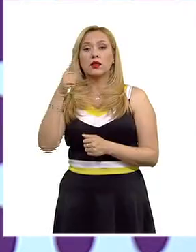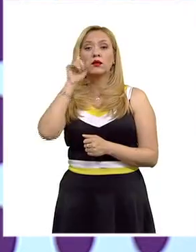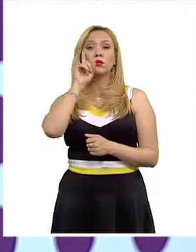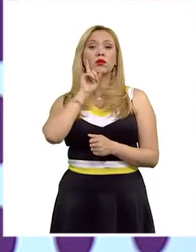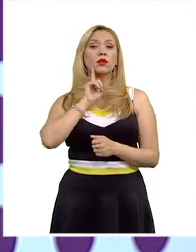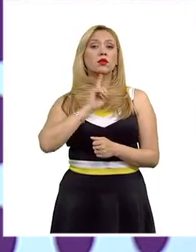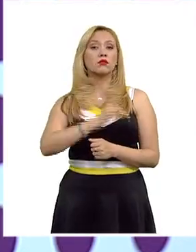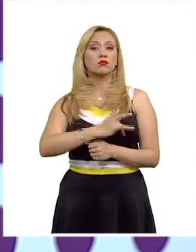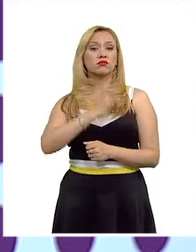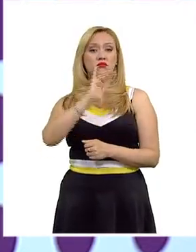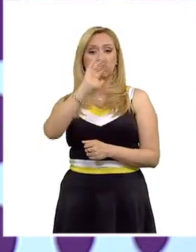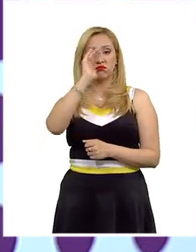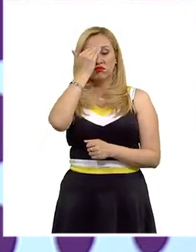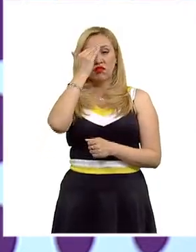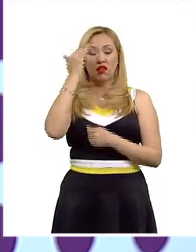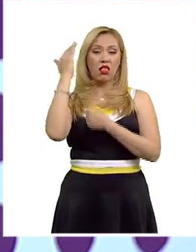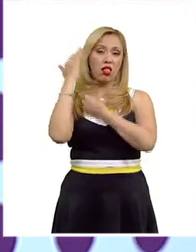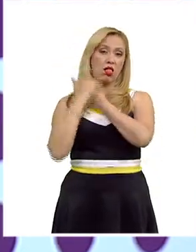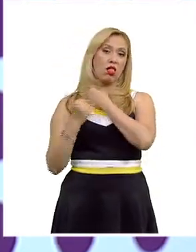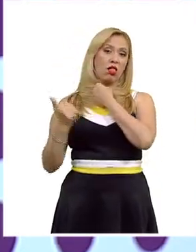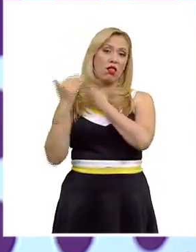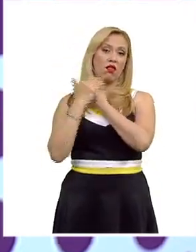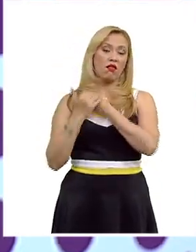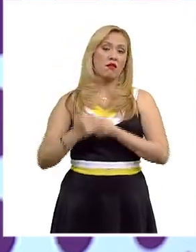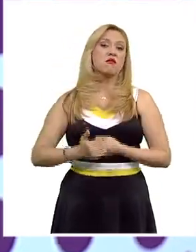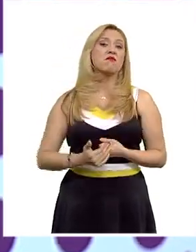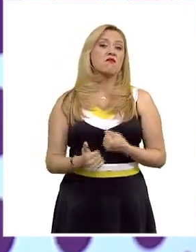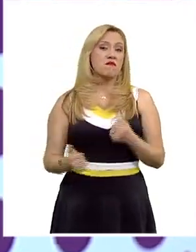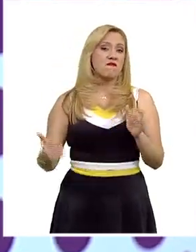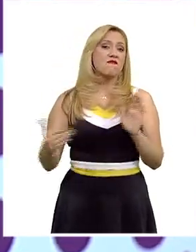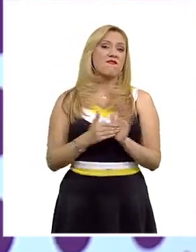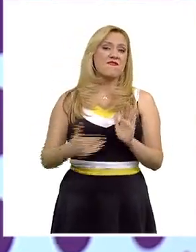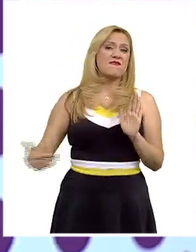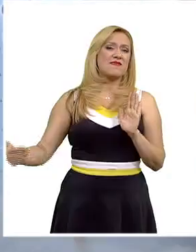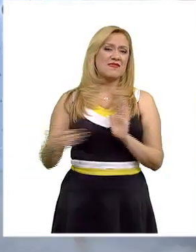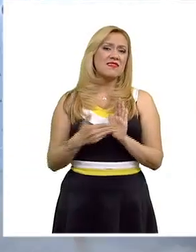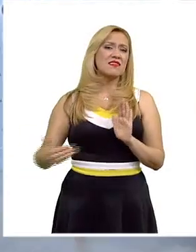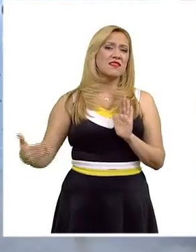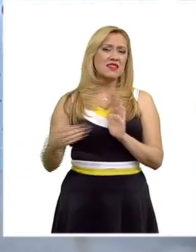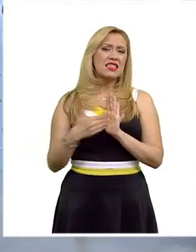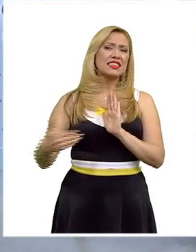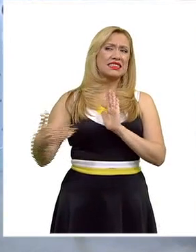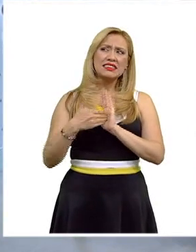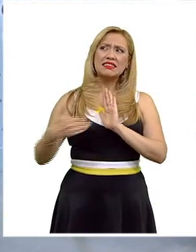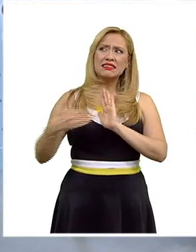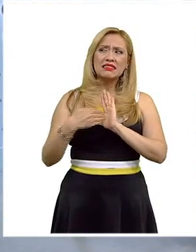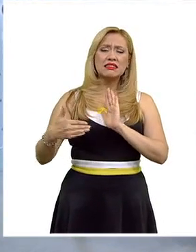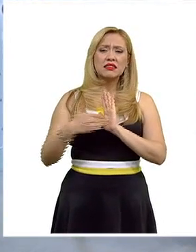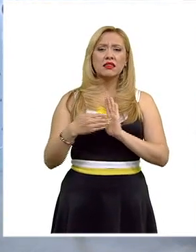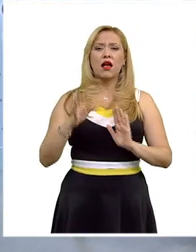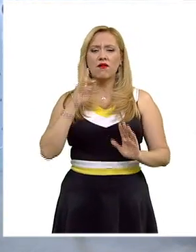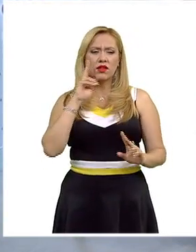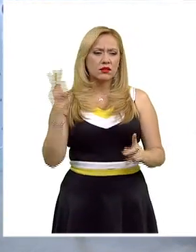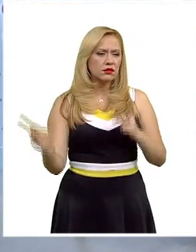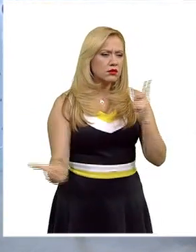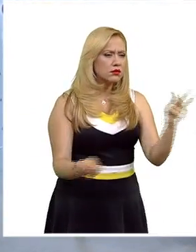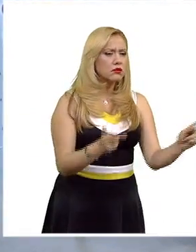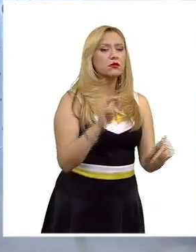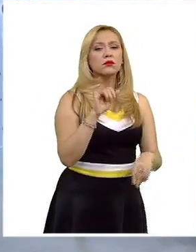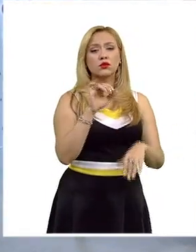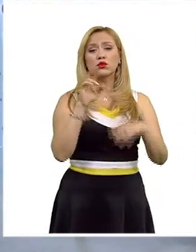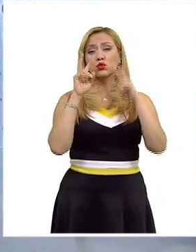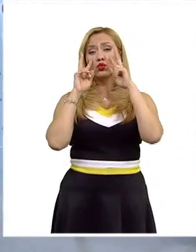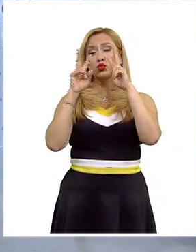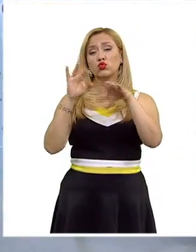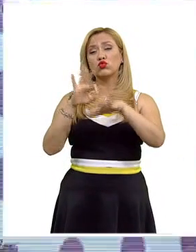hemos padecido un tipo de acoso. Creo que hemos preguntado, hemos dicho, no sé, ha habido muchos testimonios, el